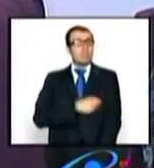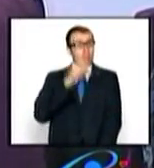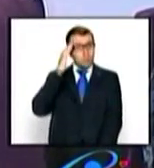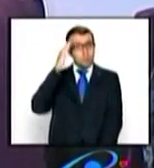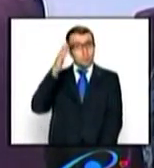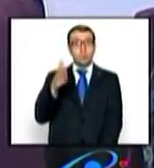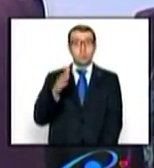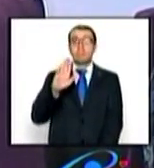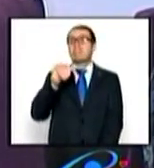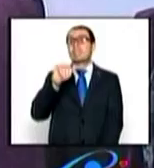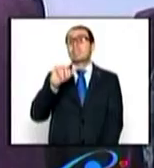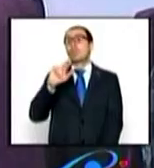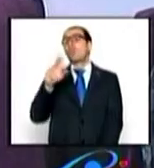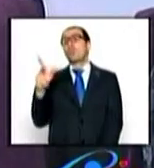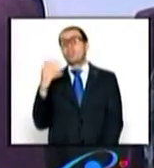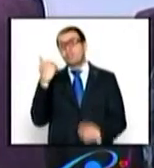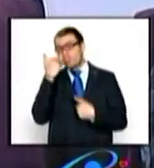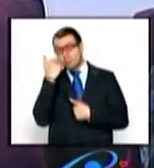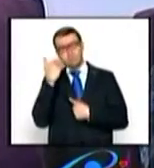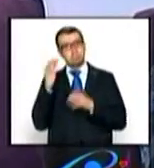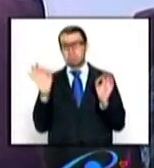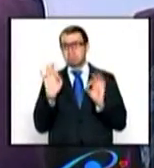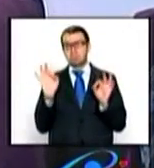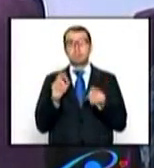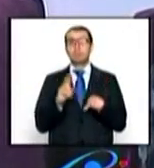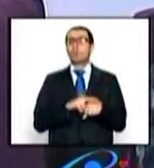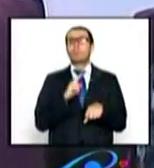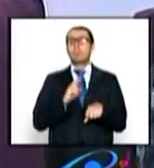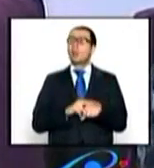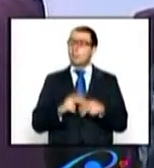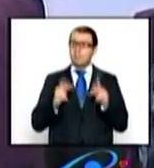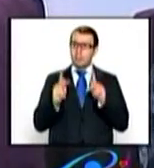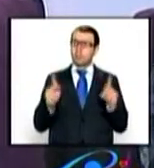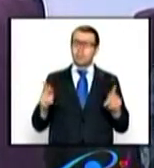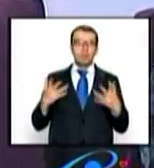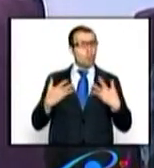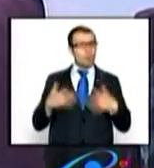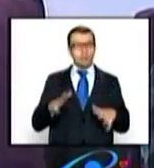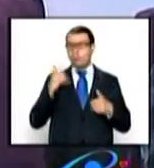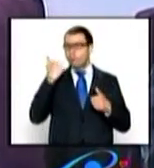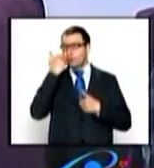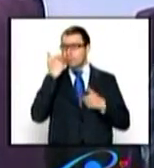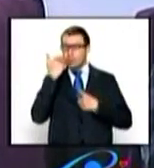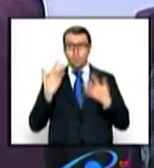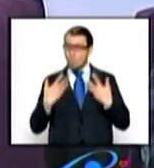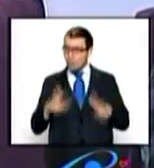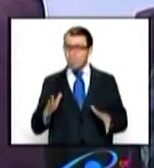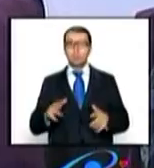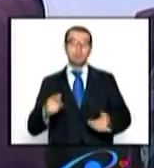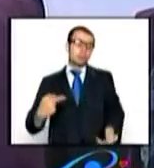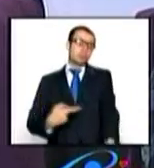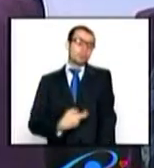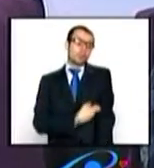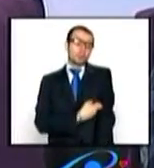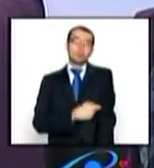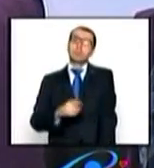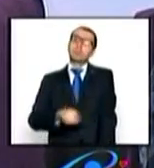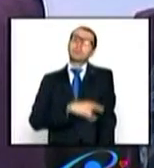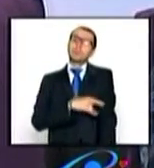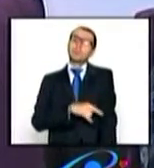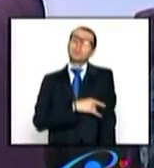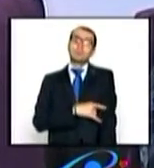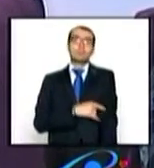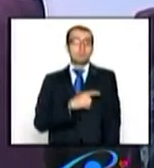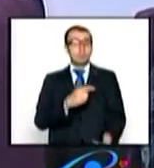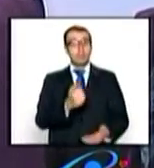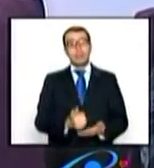secundarios ni deleterios para el paciente. Entonces, por lo tanto, están indicados en todas las patologías. Todas las patologías o todos los pacientes que reciben un